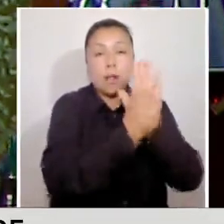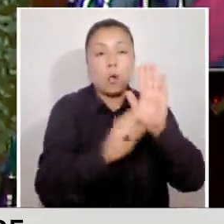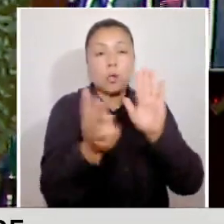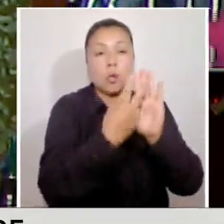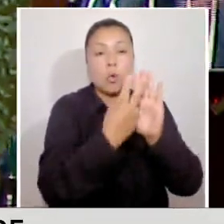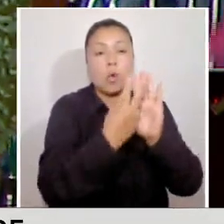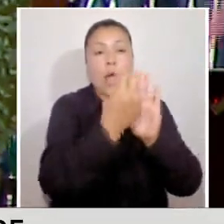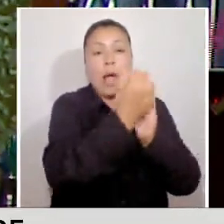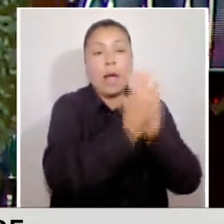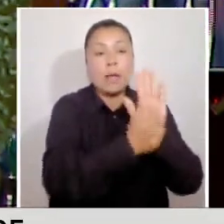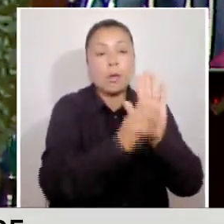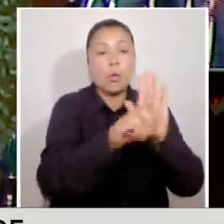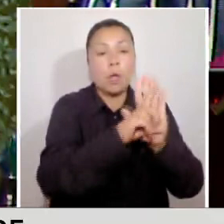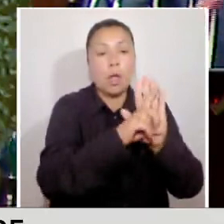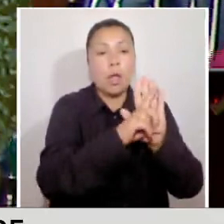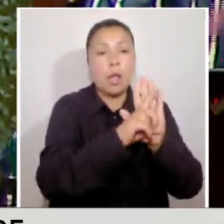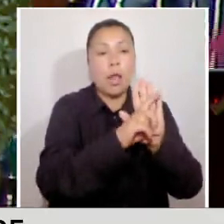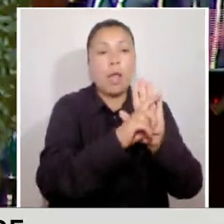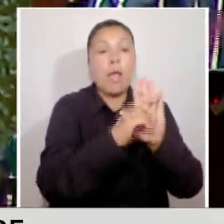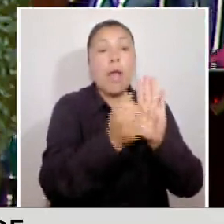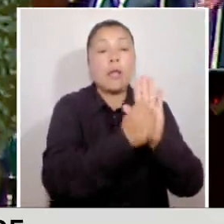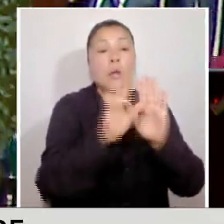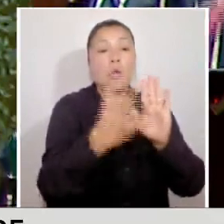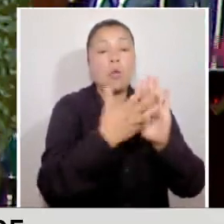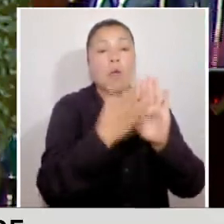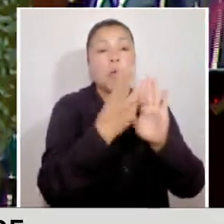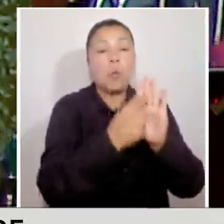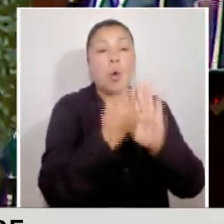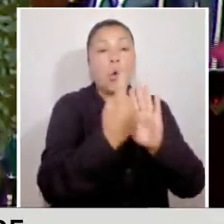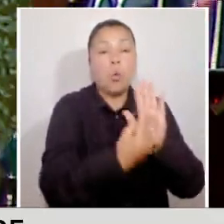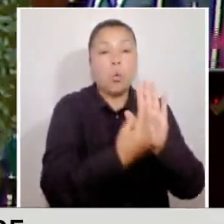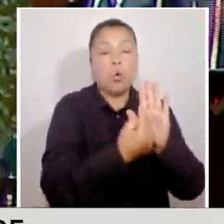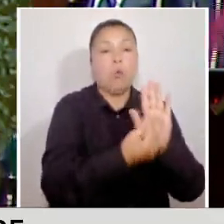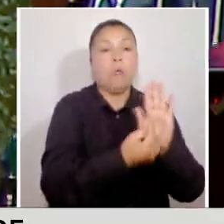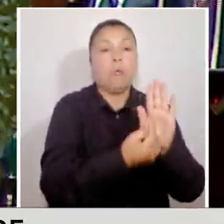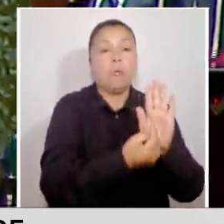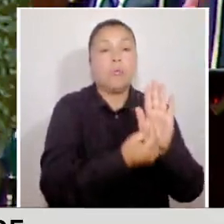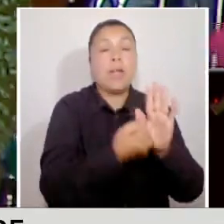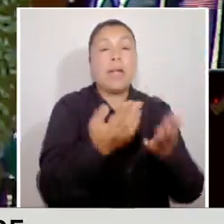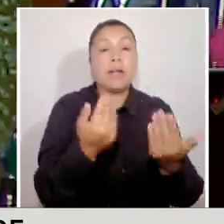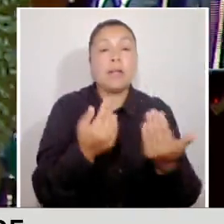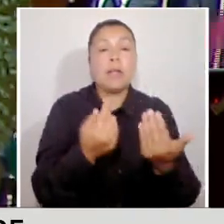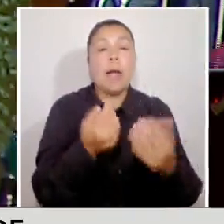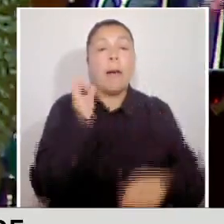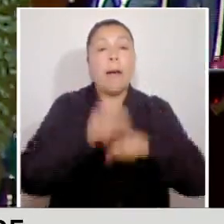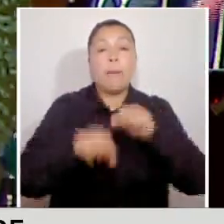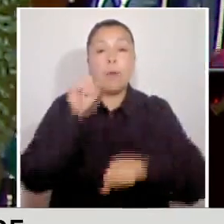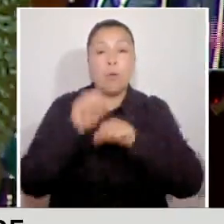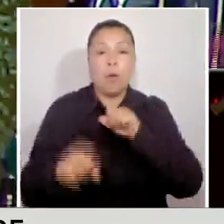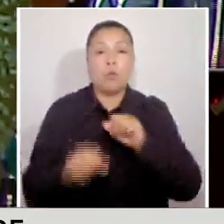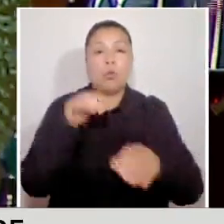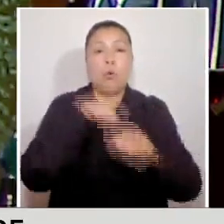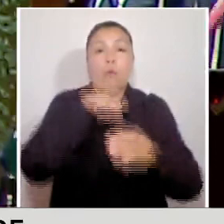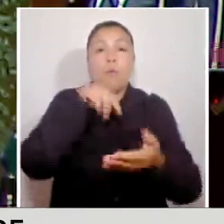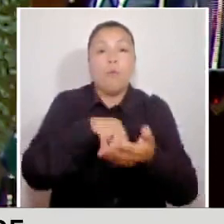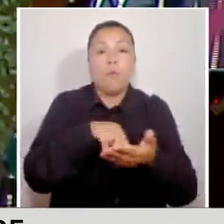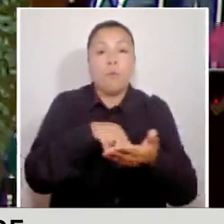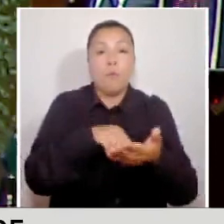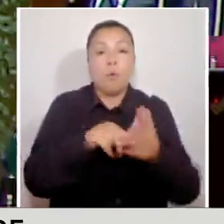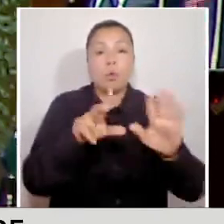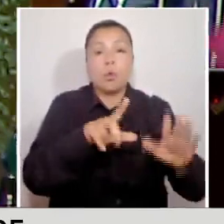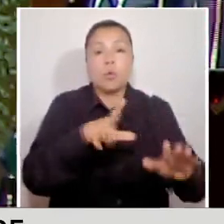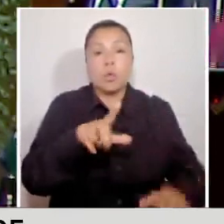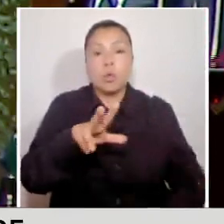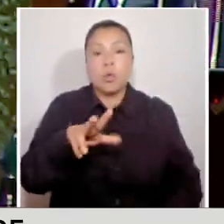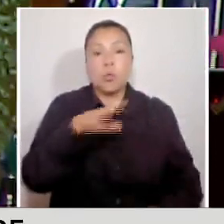ley y el artículo noveno en su numeral 1 que requieren para su aprobación del voto favorable de 78 diputadas